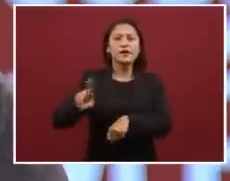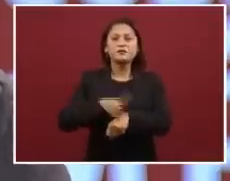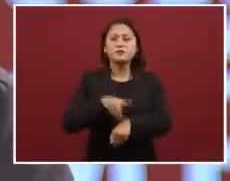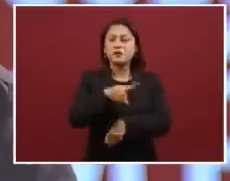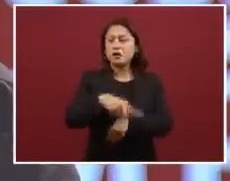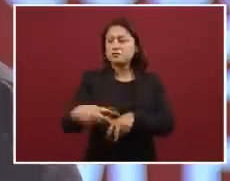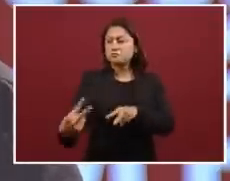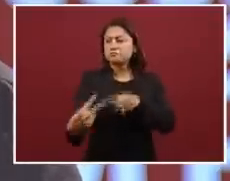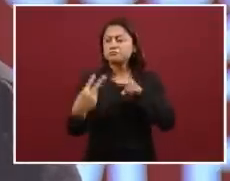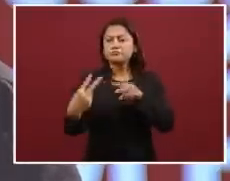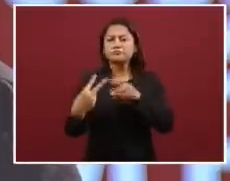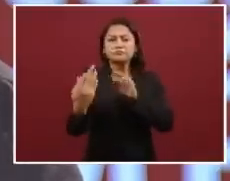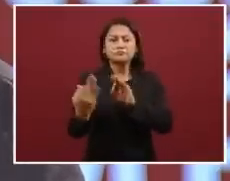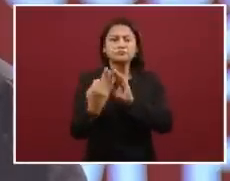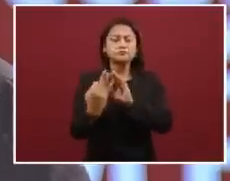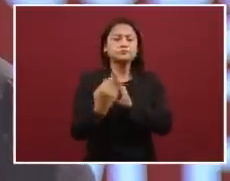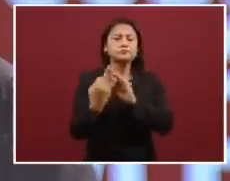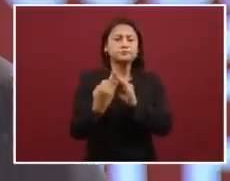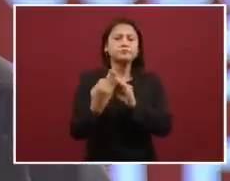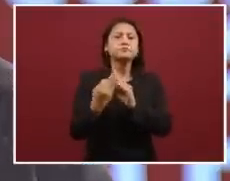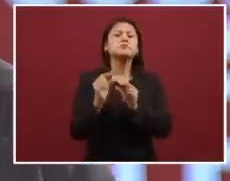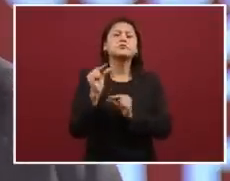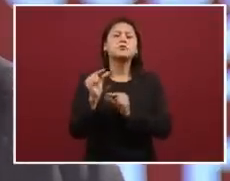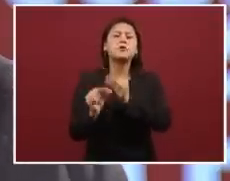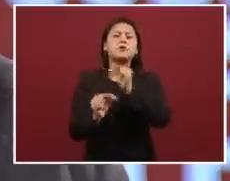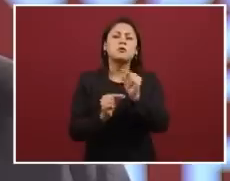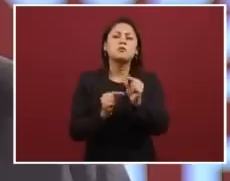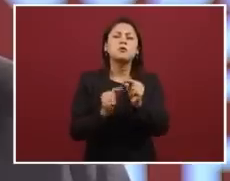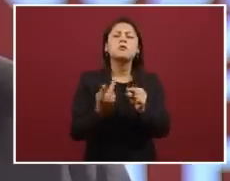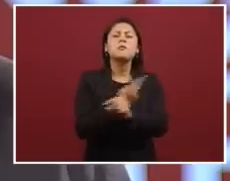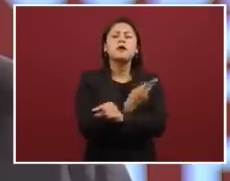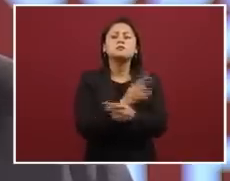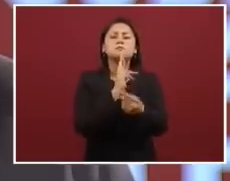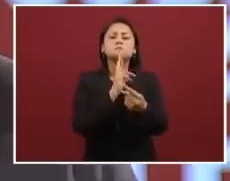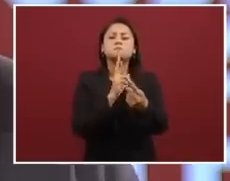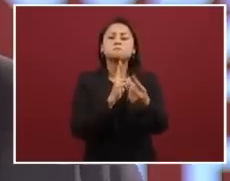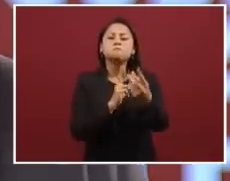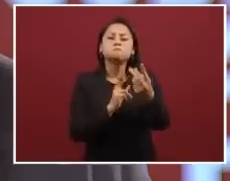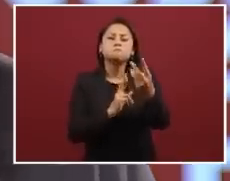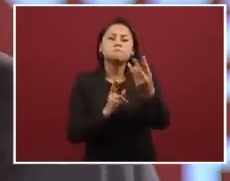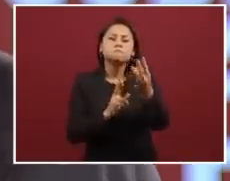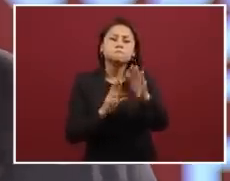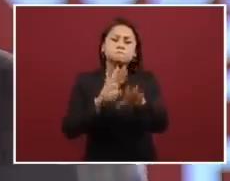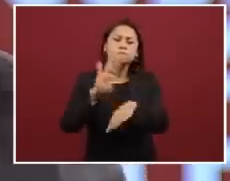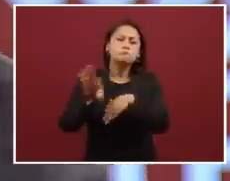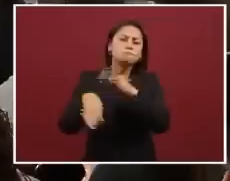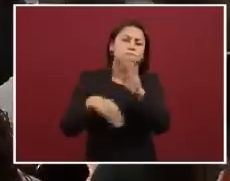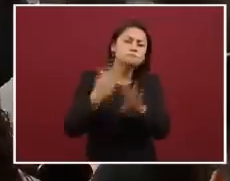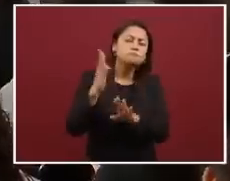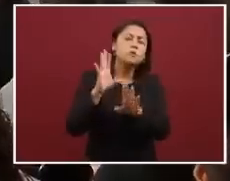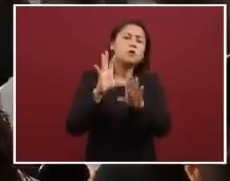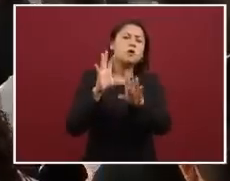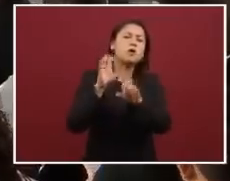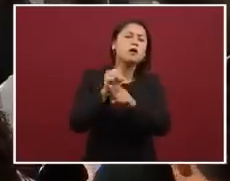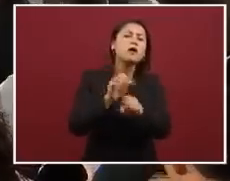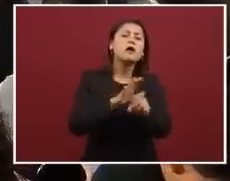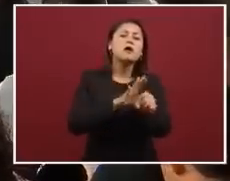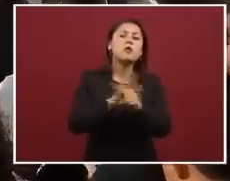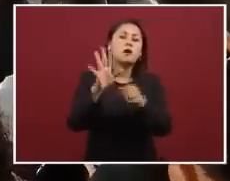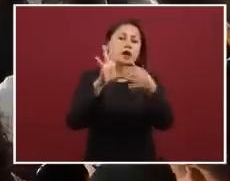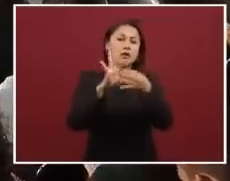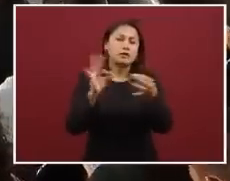resultados que, entre otras cosas, pues en política cuentan